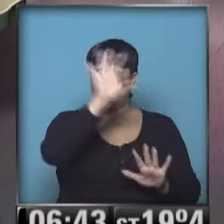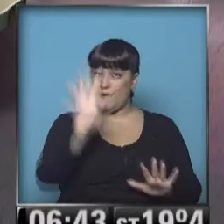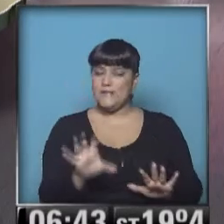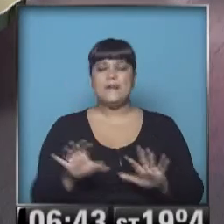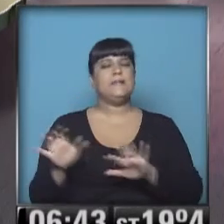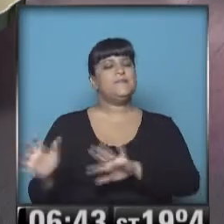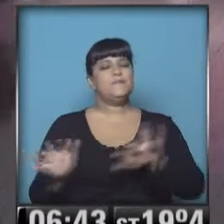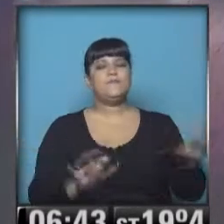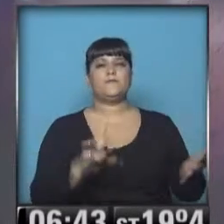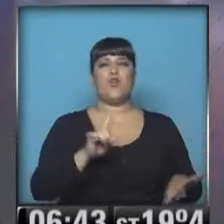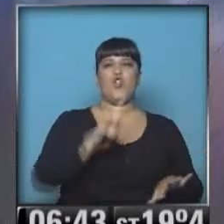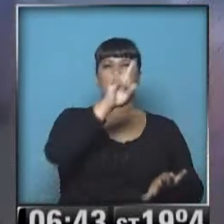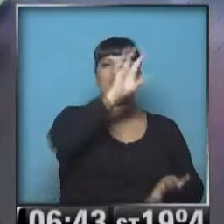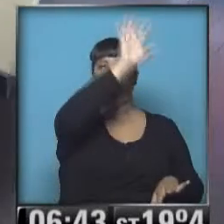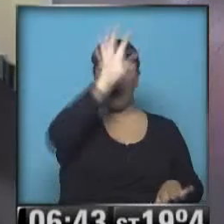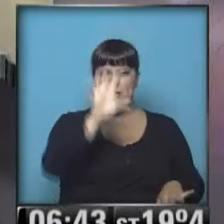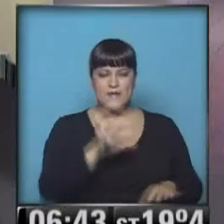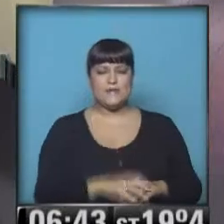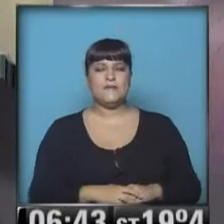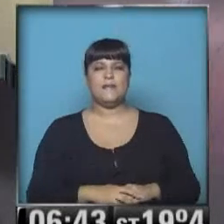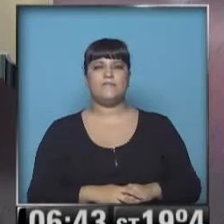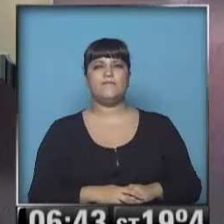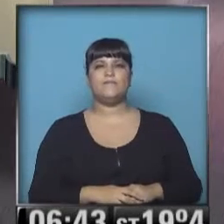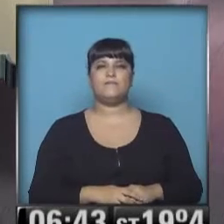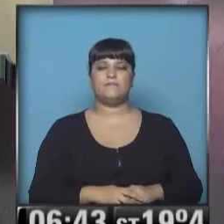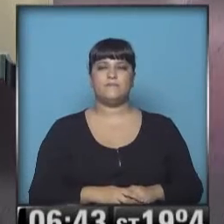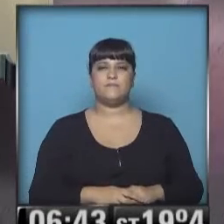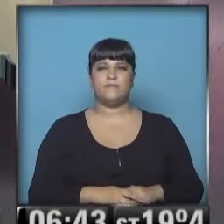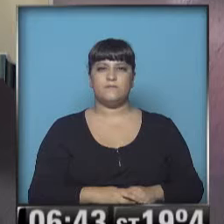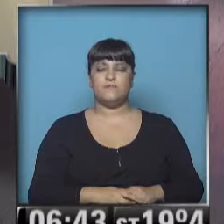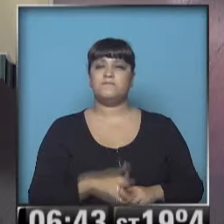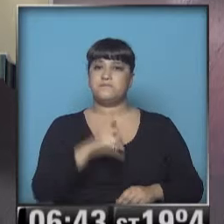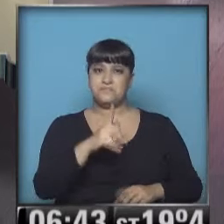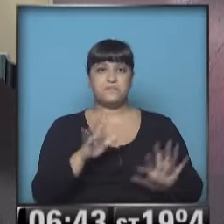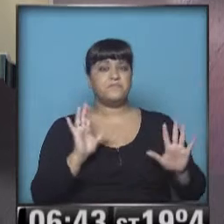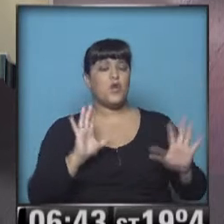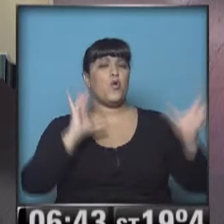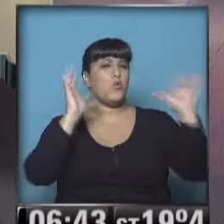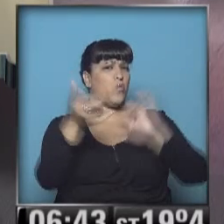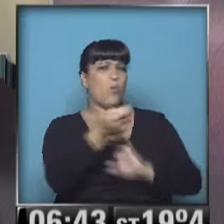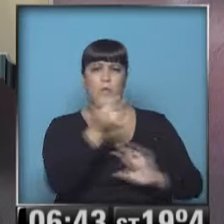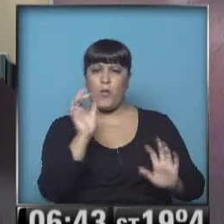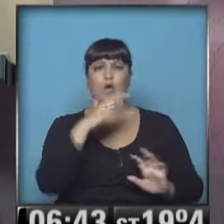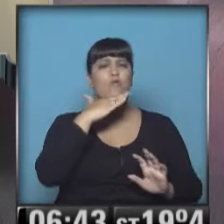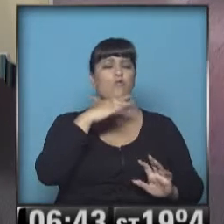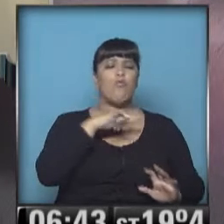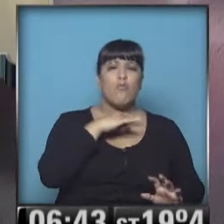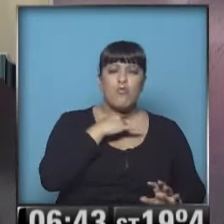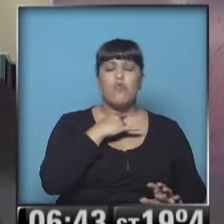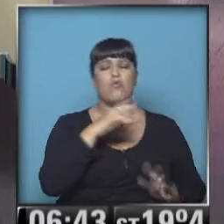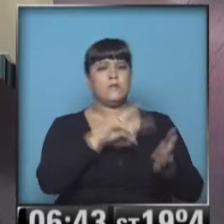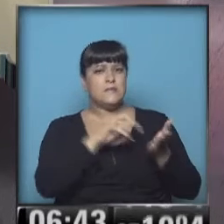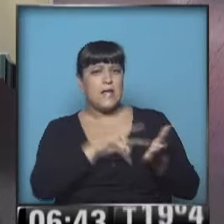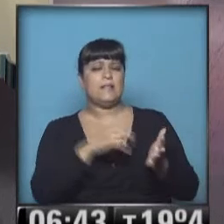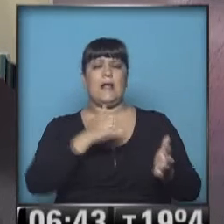al noroeste. Nos encontramos aquí con bastante poca nubosidad allí en Jujuy, Salta, Catamarca, La